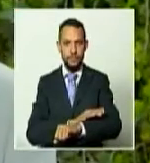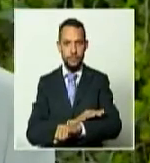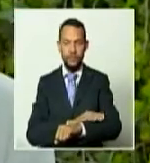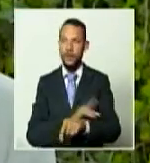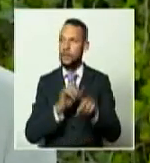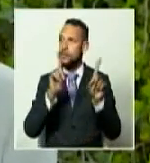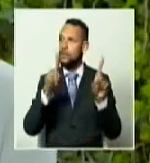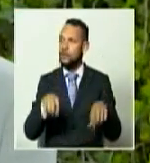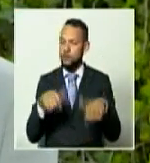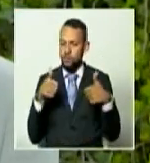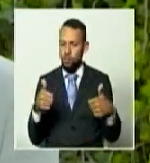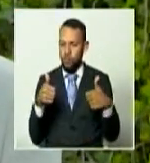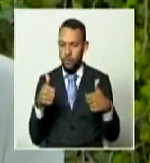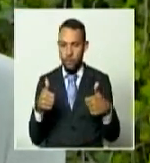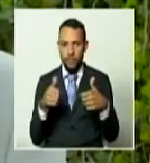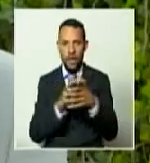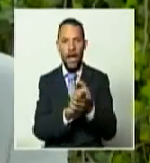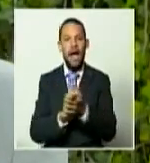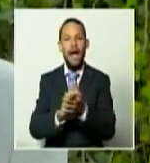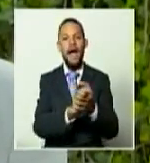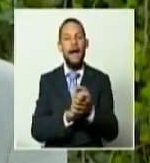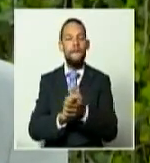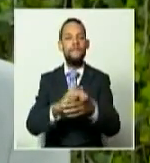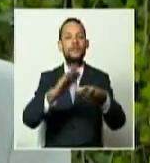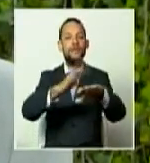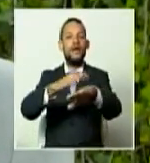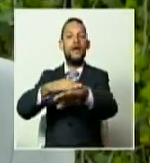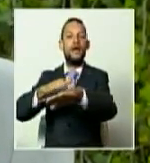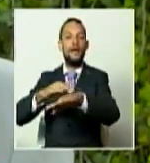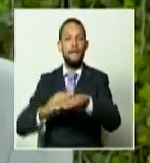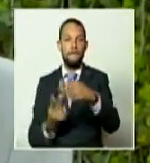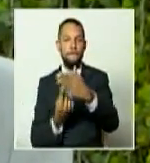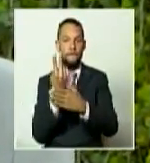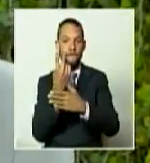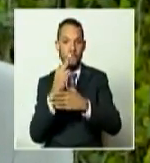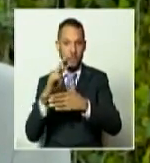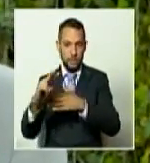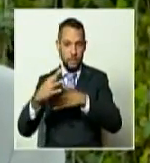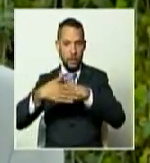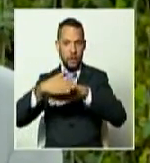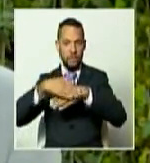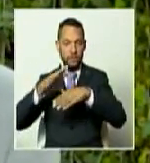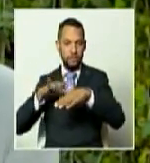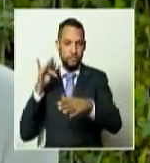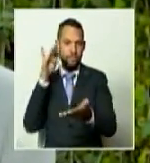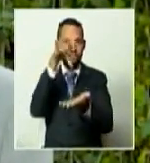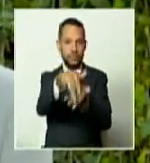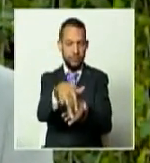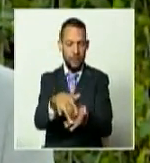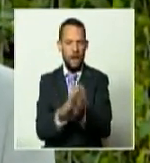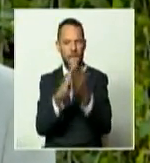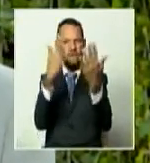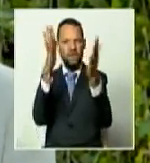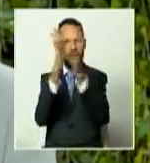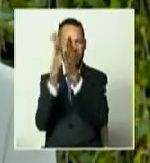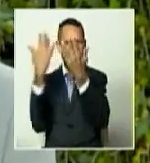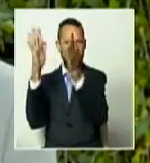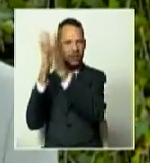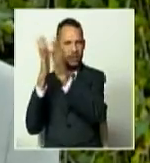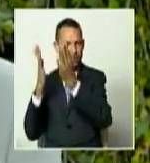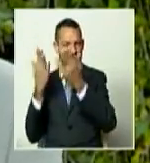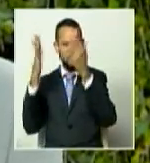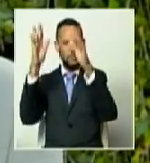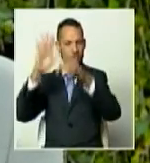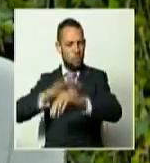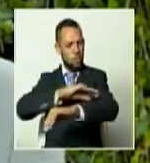Bueno, a los amigos de Sin Estrés los esperamos en Villa María este fin de semana, un fin de semana de fiesta, de música andina